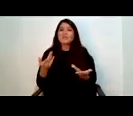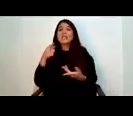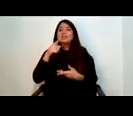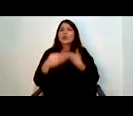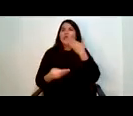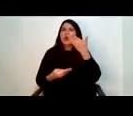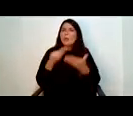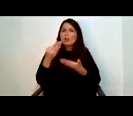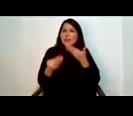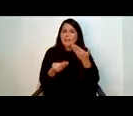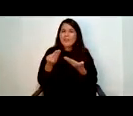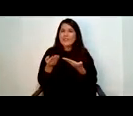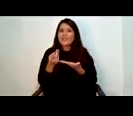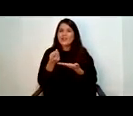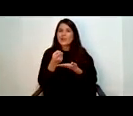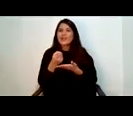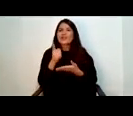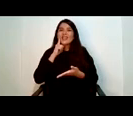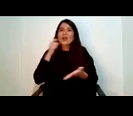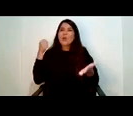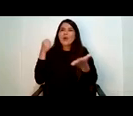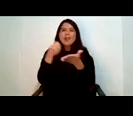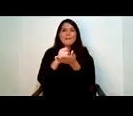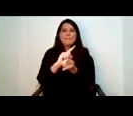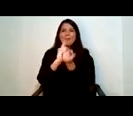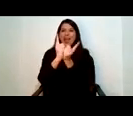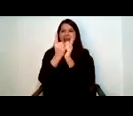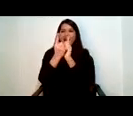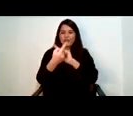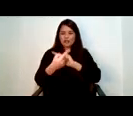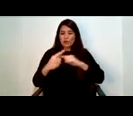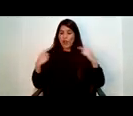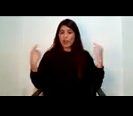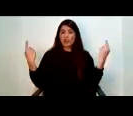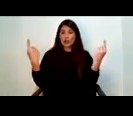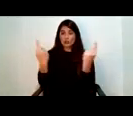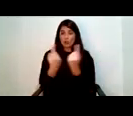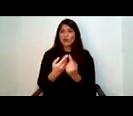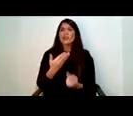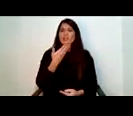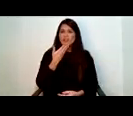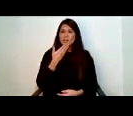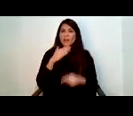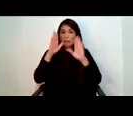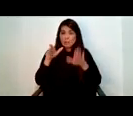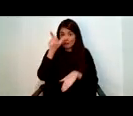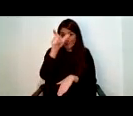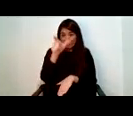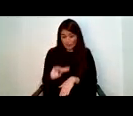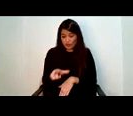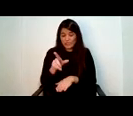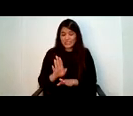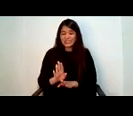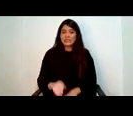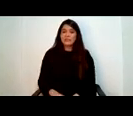a tener un impacto tanto en el entorno de la persona como también en la misma persona que los está